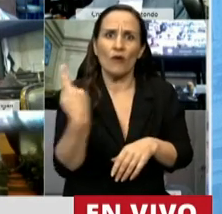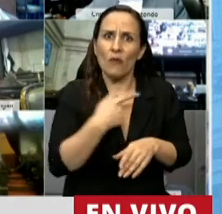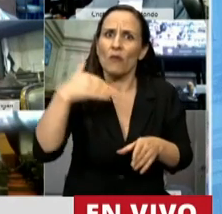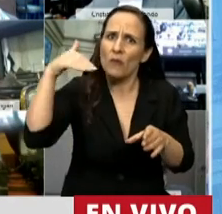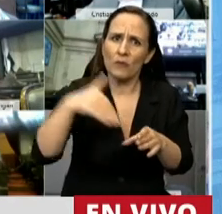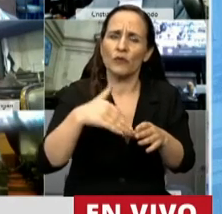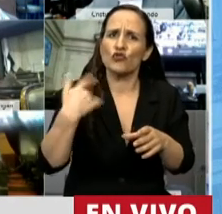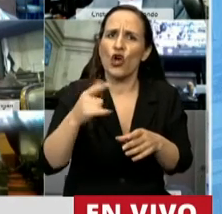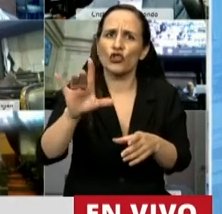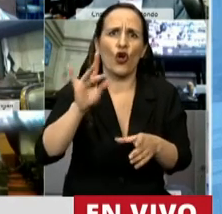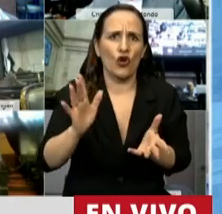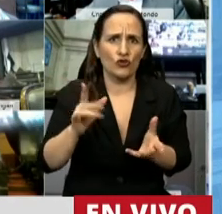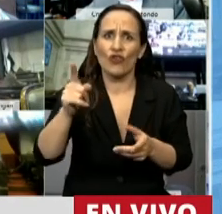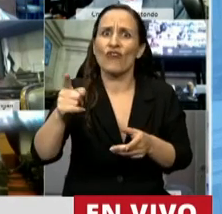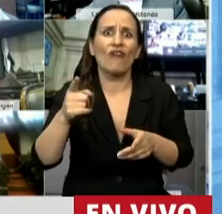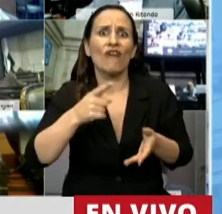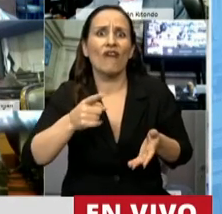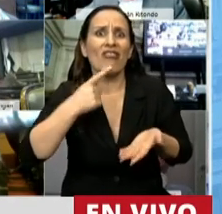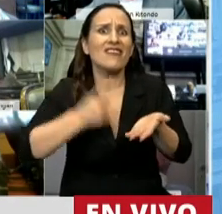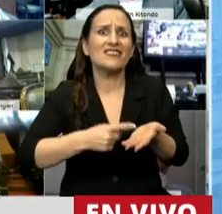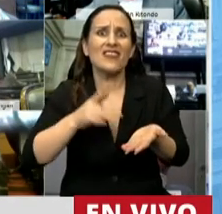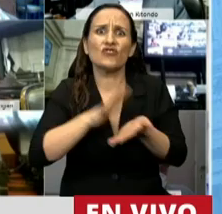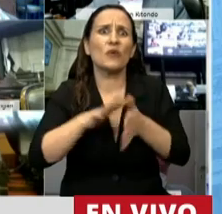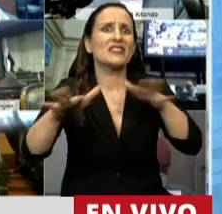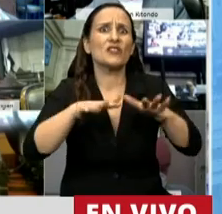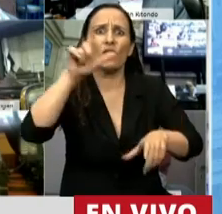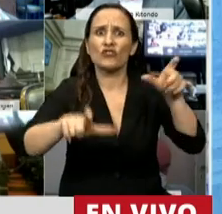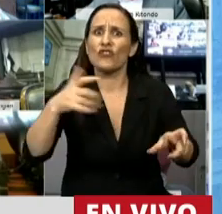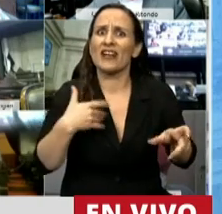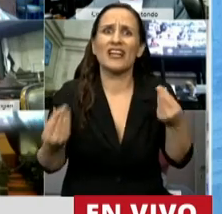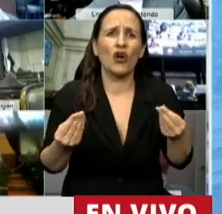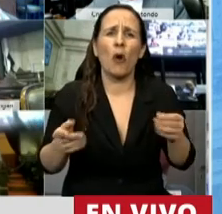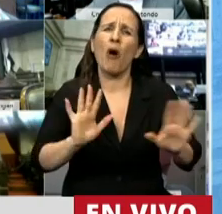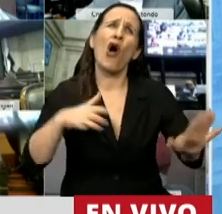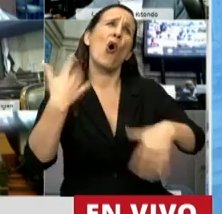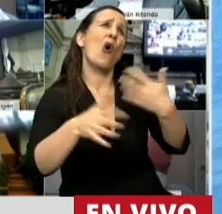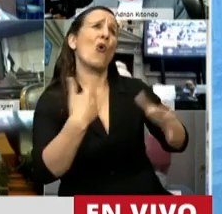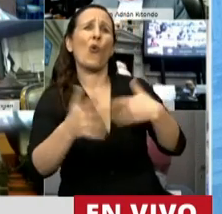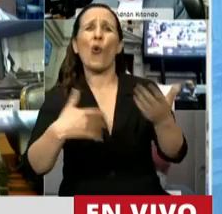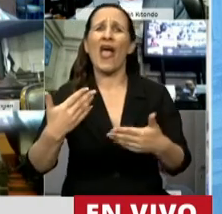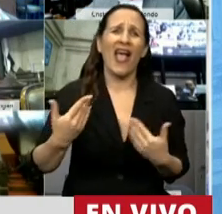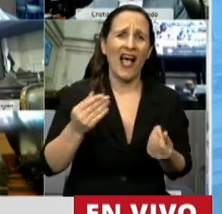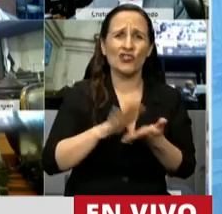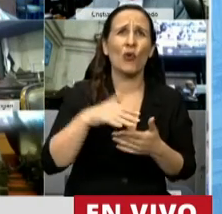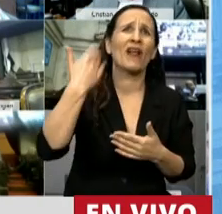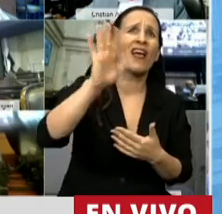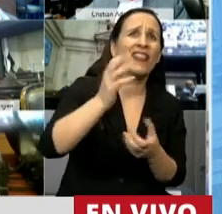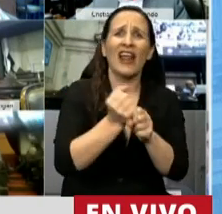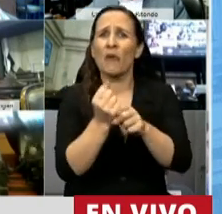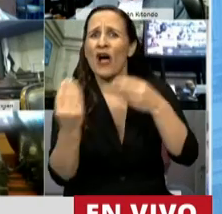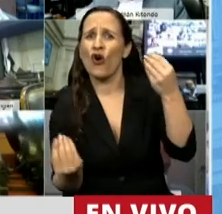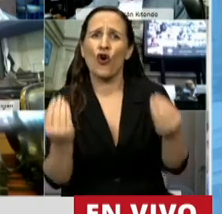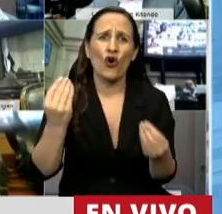elegido. Defina la situación de los argentinos. Basta de jugar con el destino del trabajo, con el destino